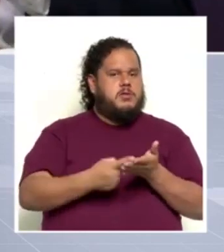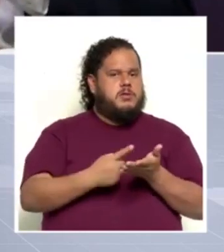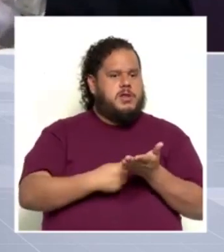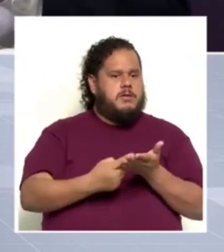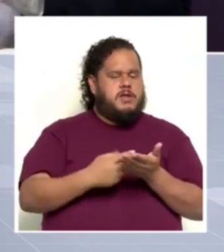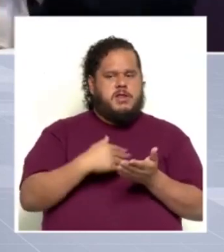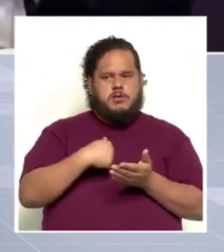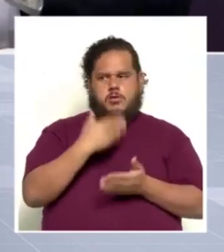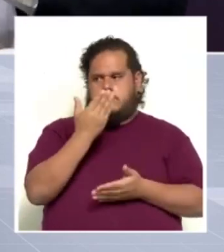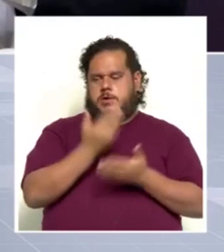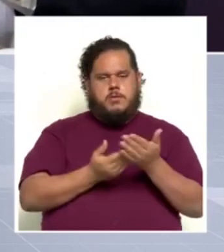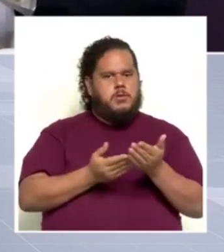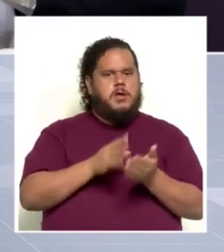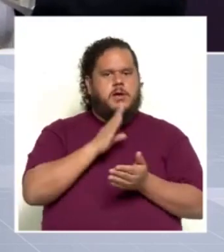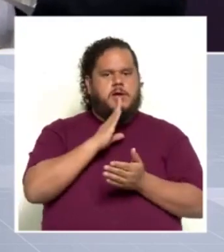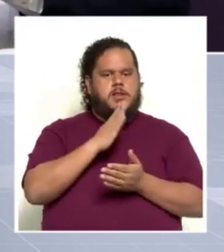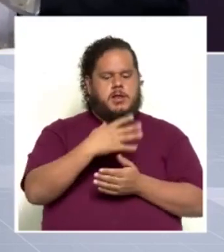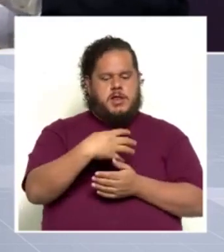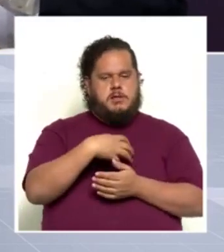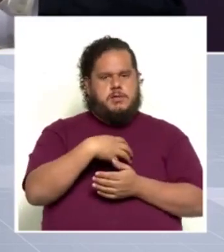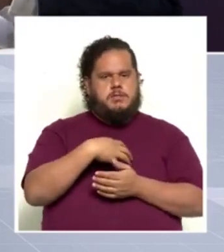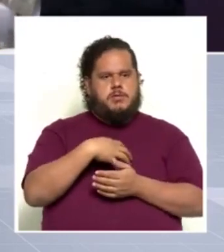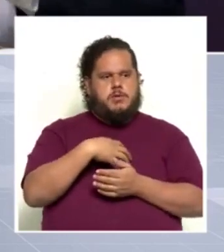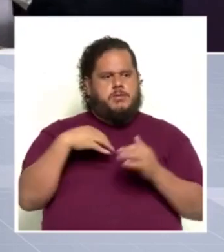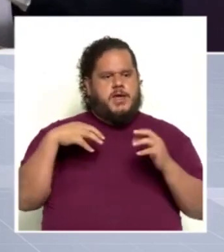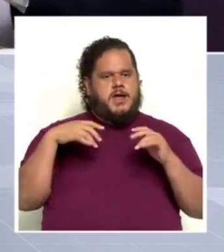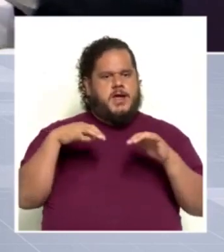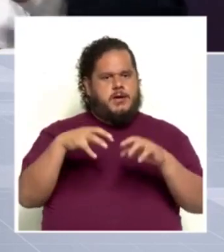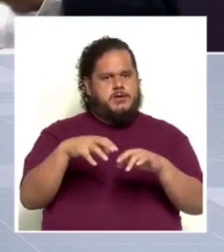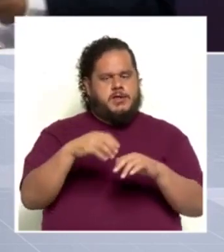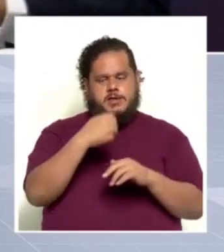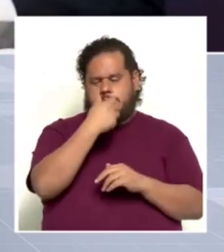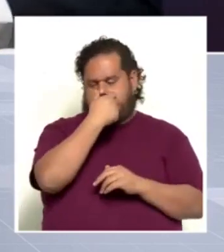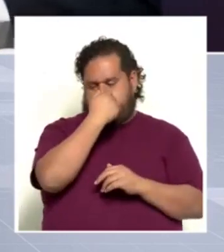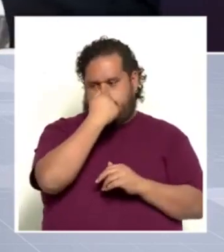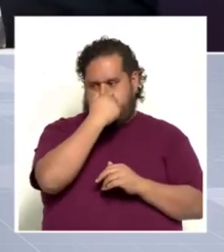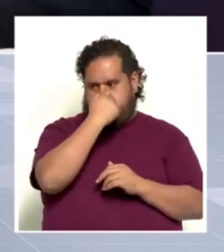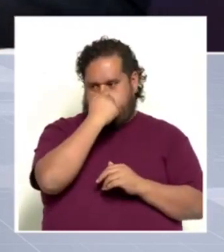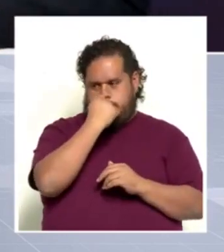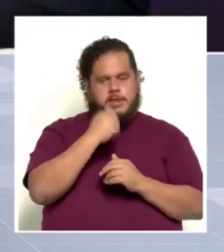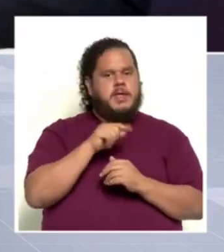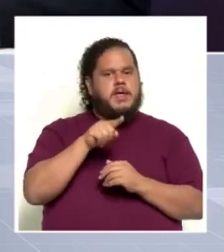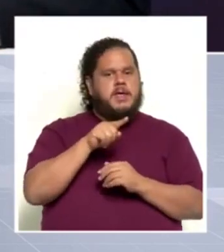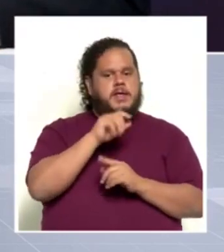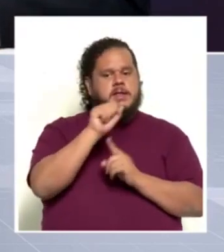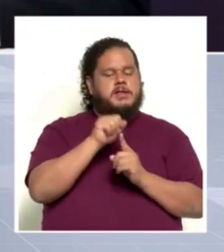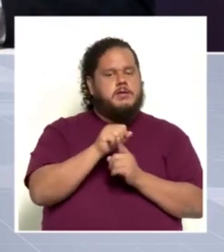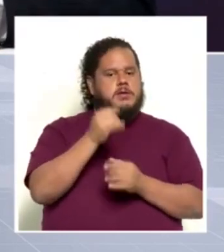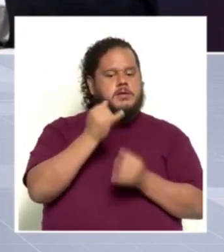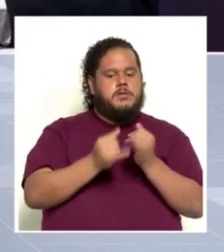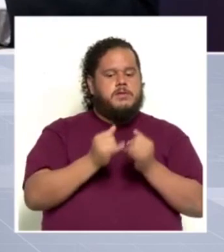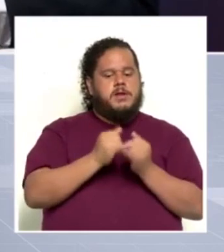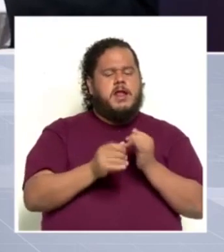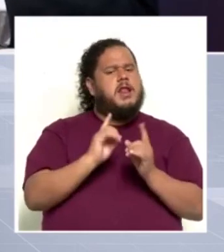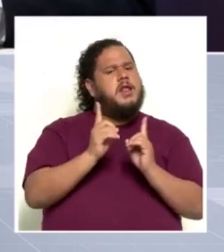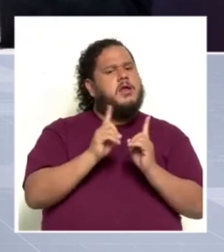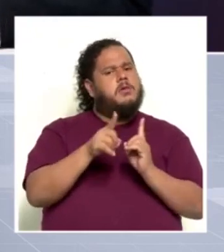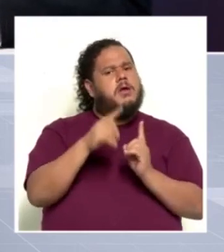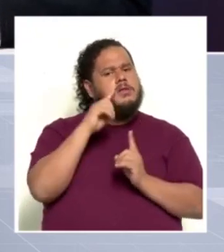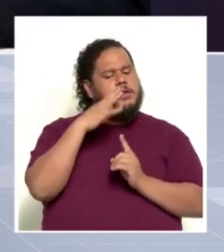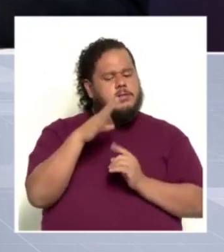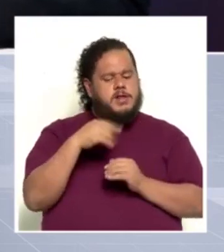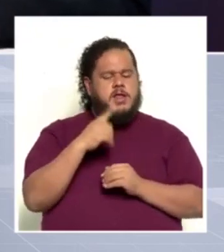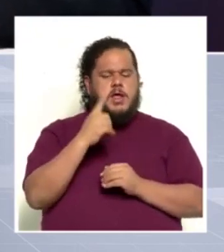voy hablándole a mi propia audiencia. En este tramo final, ¿cuál te parece